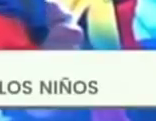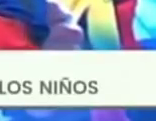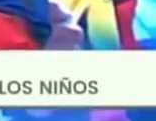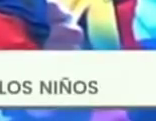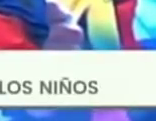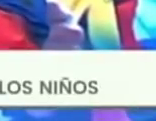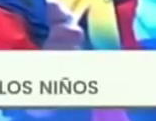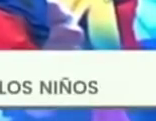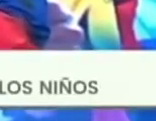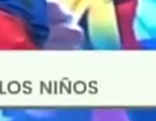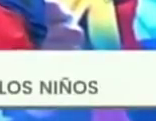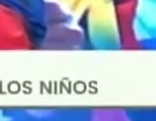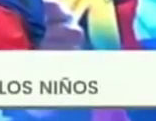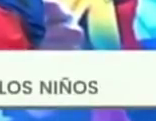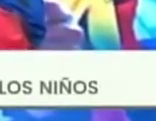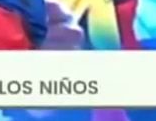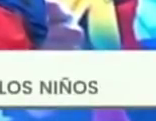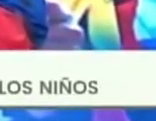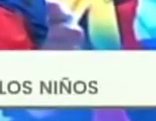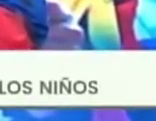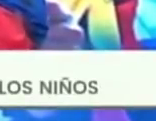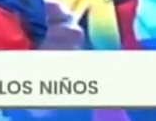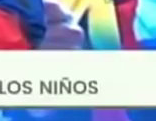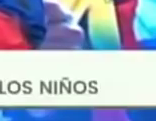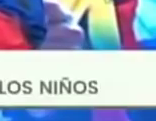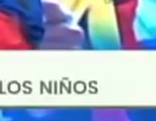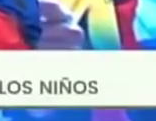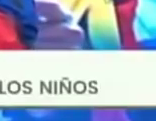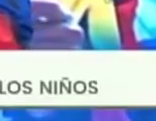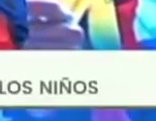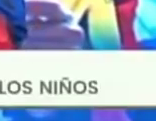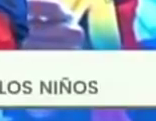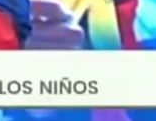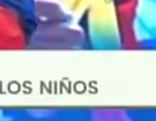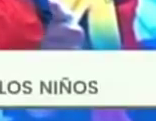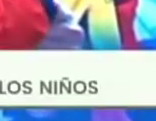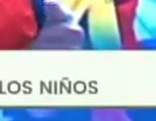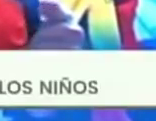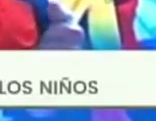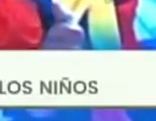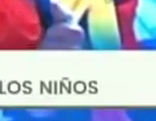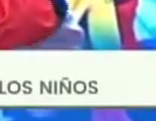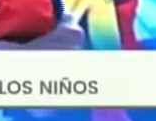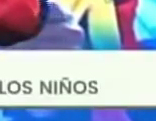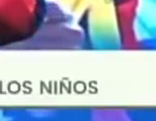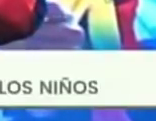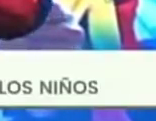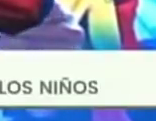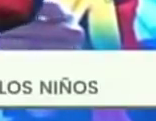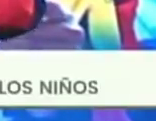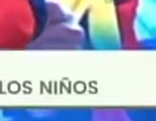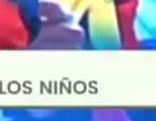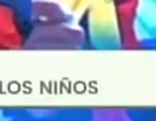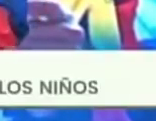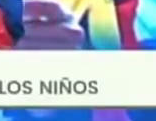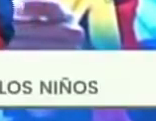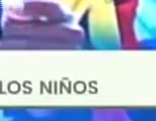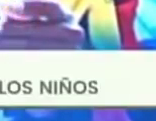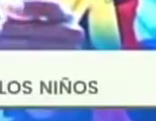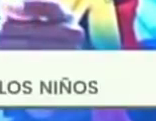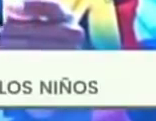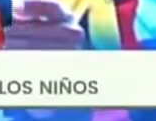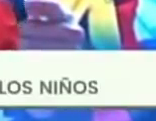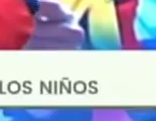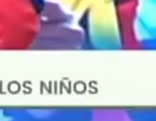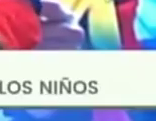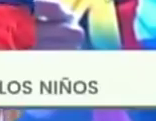cuidan. El deporte, la buena alimentación, pensando en el futuro. Sé que ellos van a tener mejor salud que